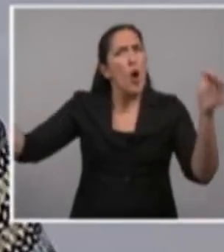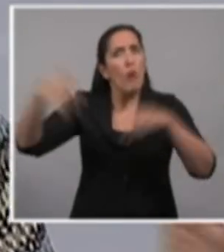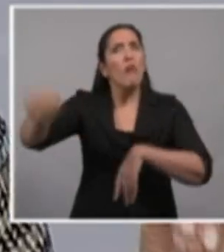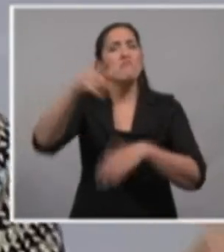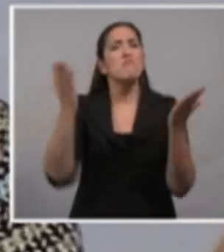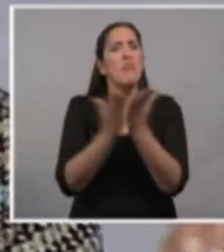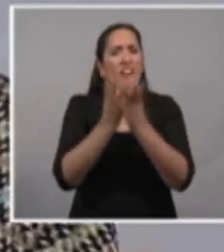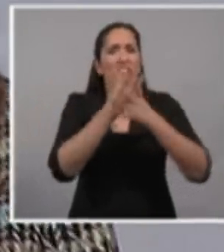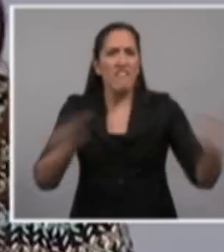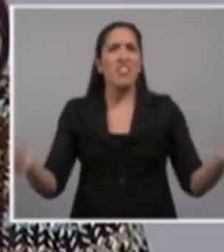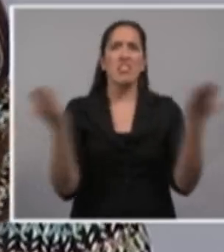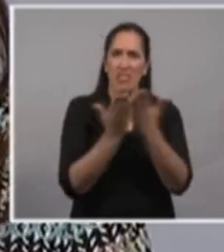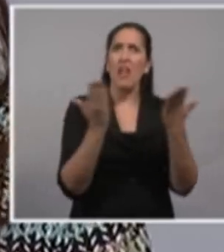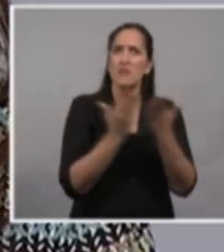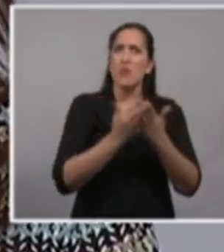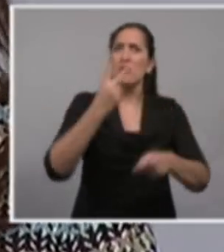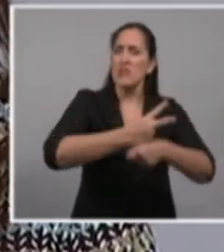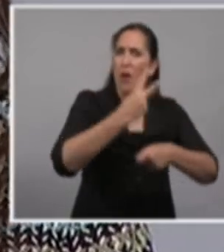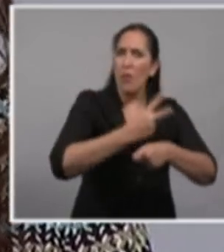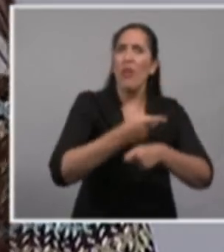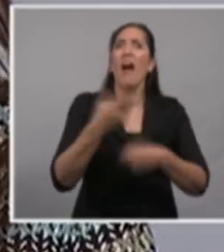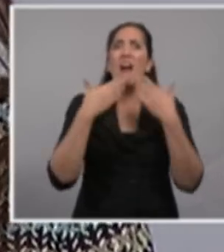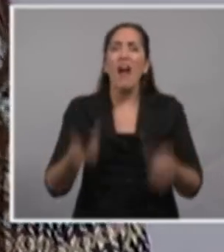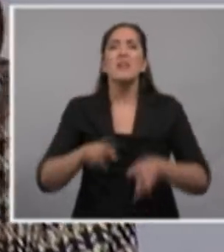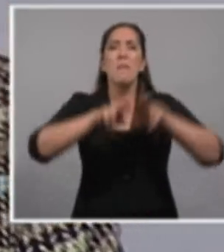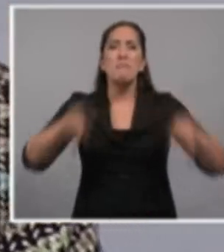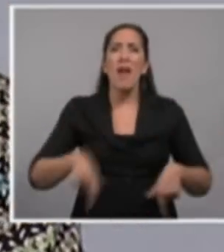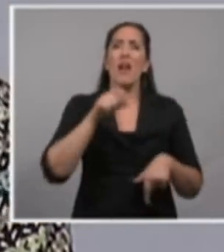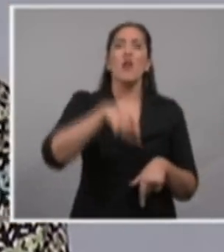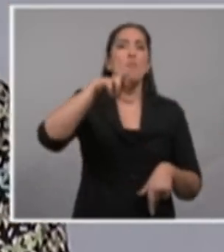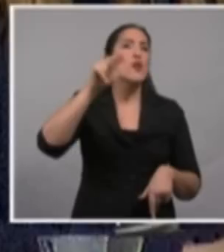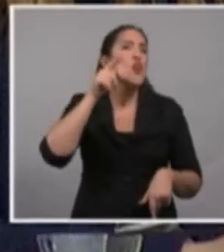sus estudios secundarios a través del plan Progresar